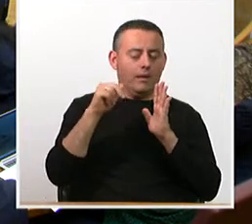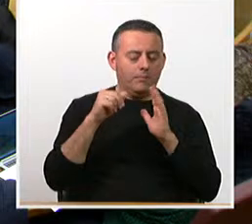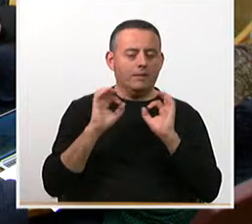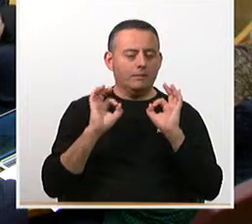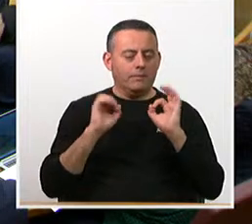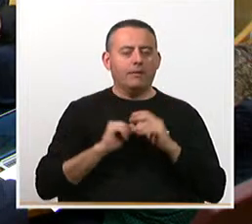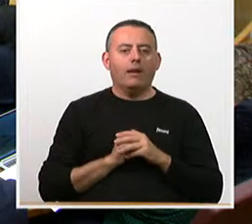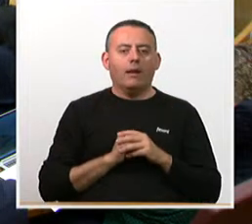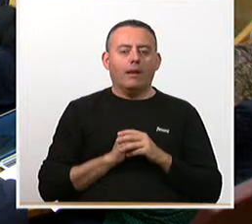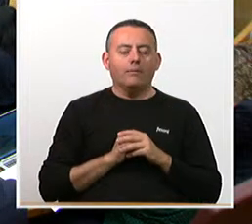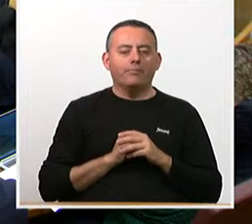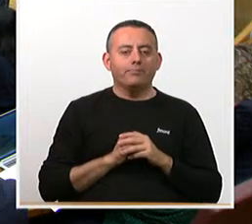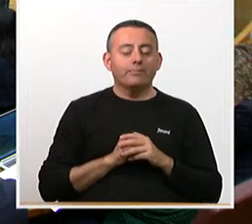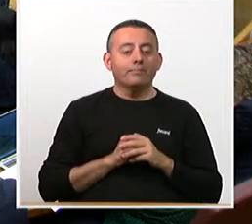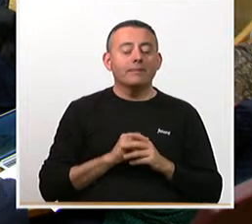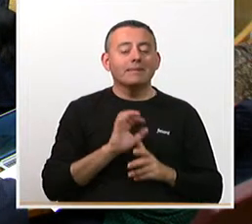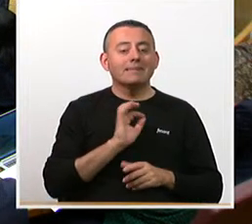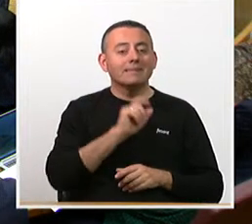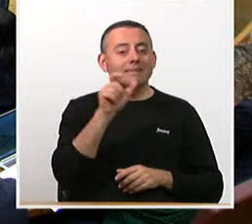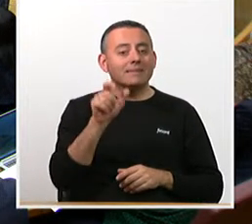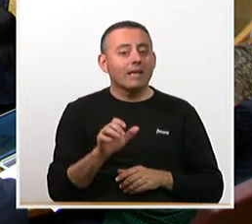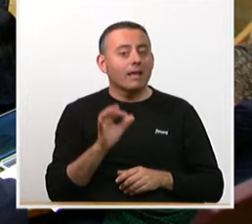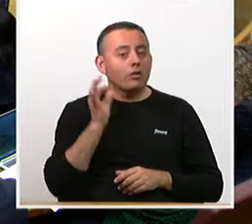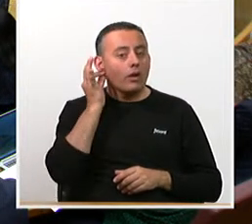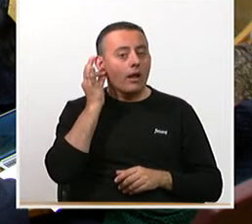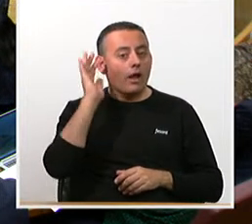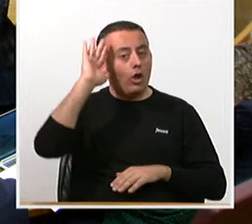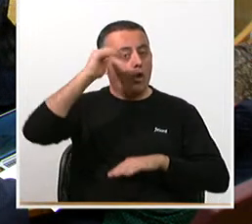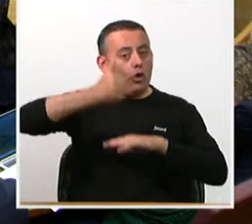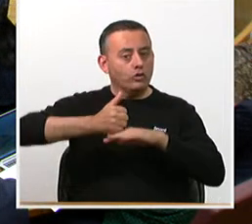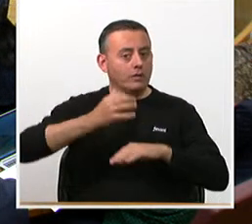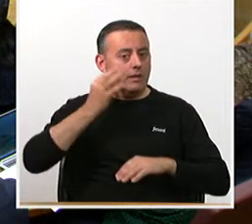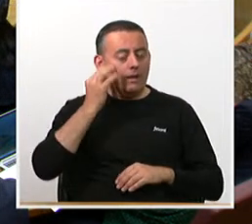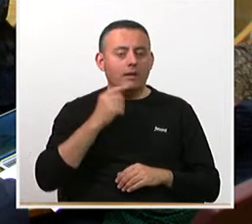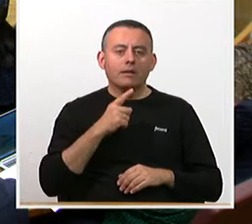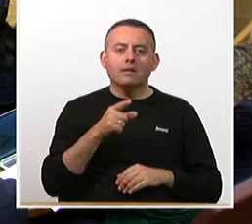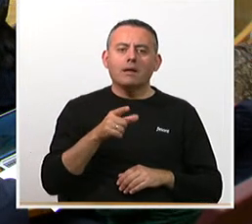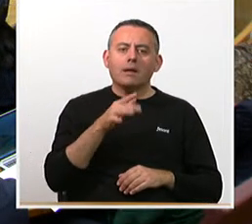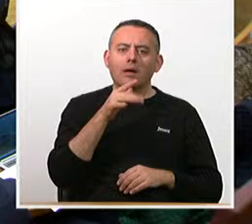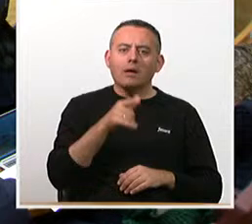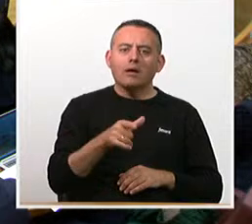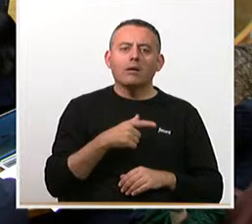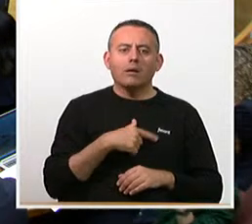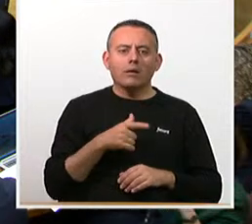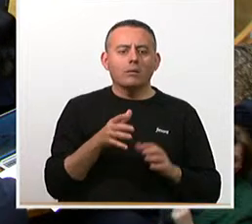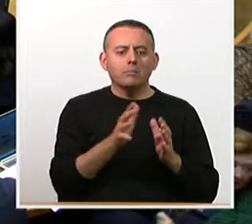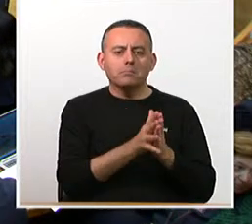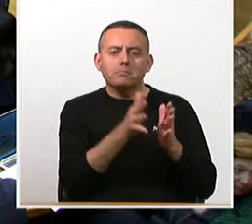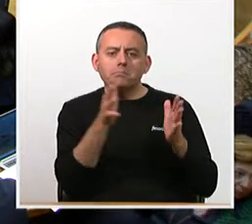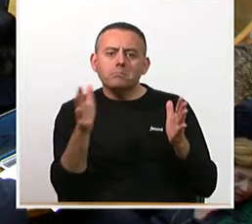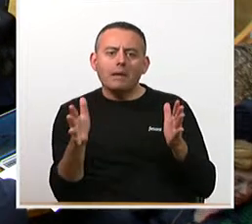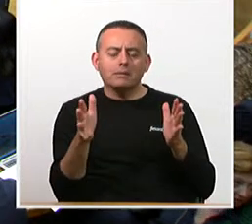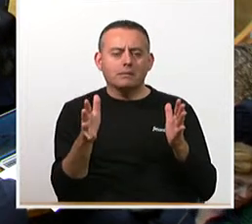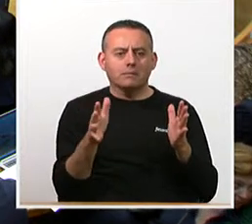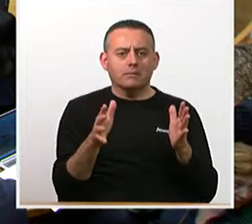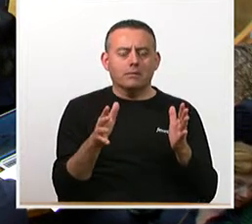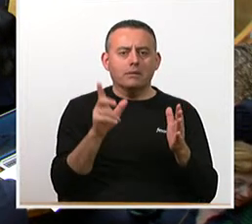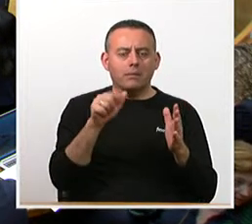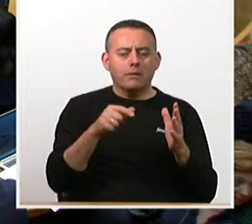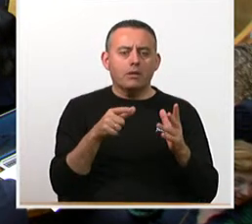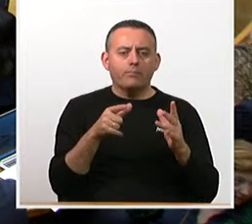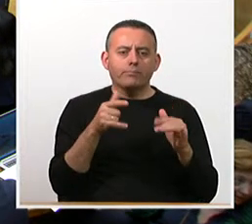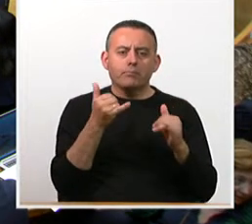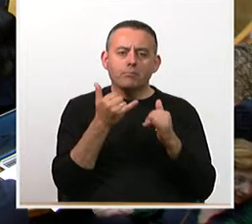cons es vair el comprom de de concertada y la homa salar